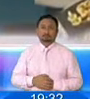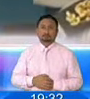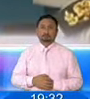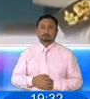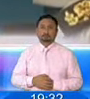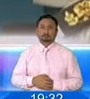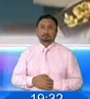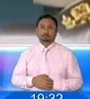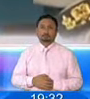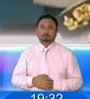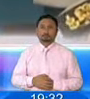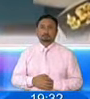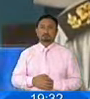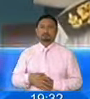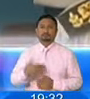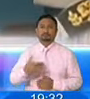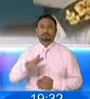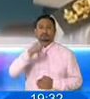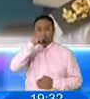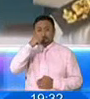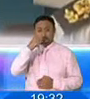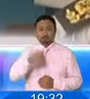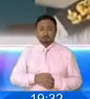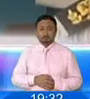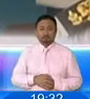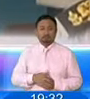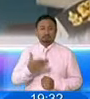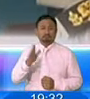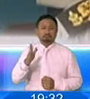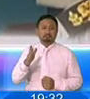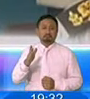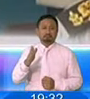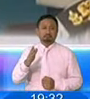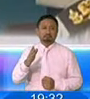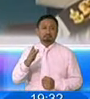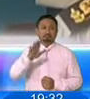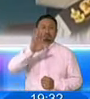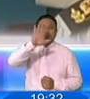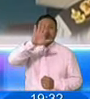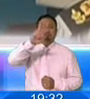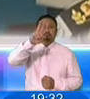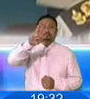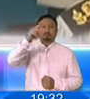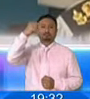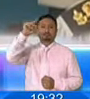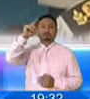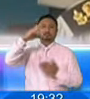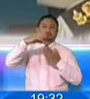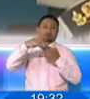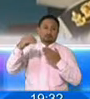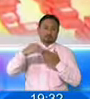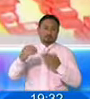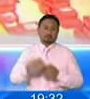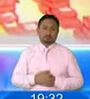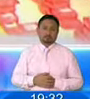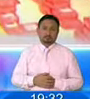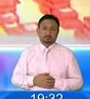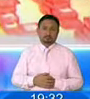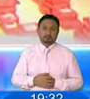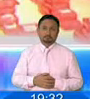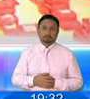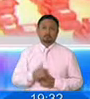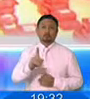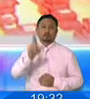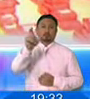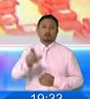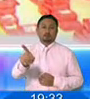de la droga en los mercados de consumo es aproximadamente de 52 millones de dólares. Una